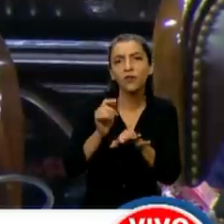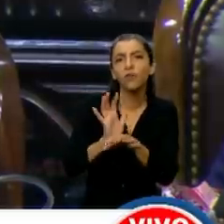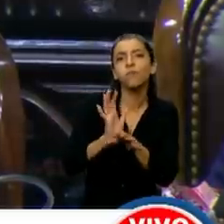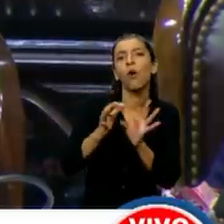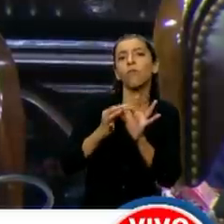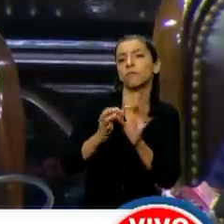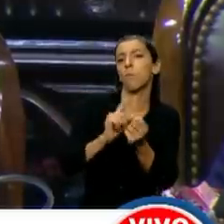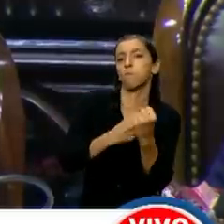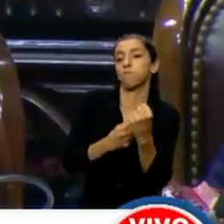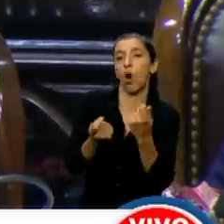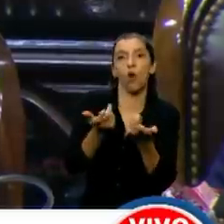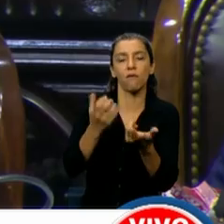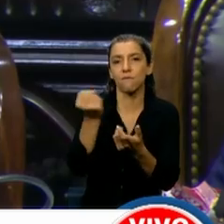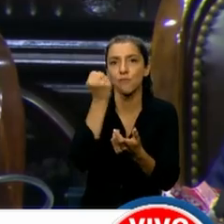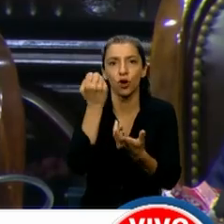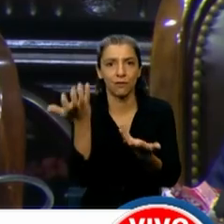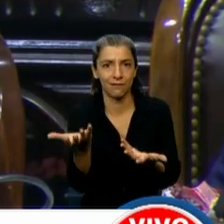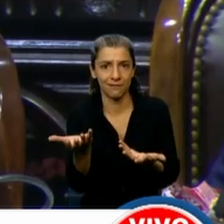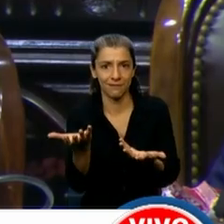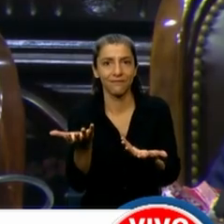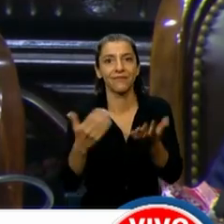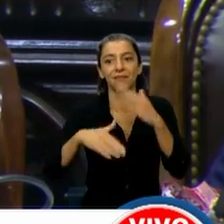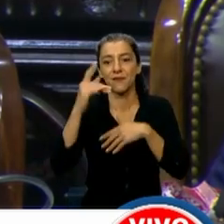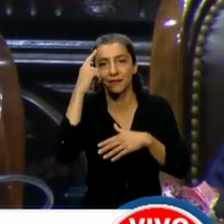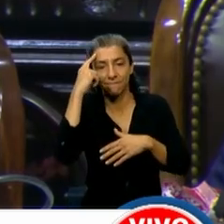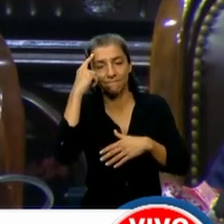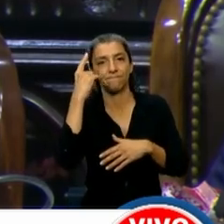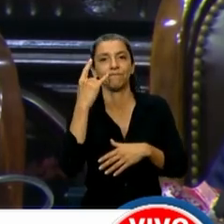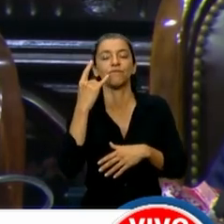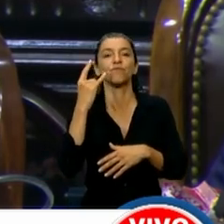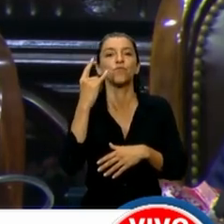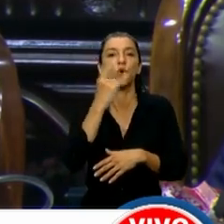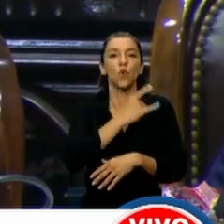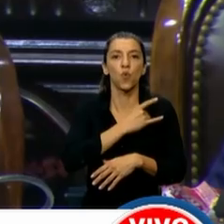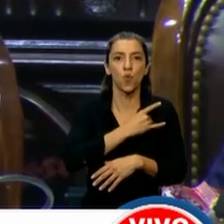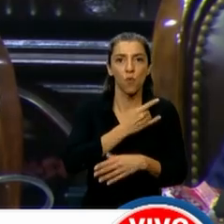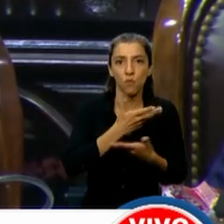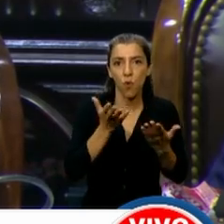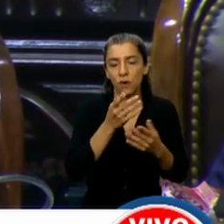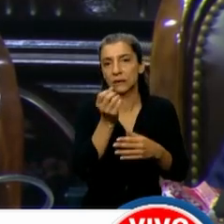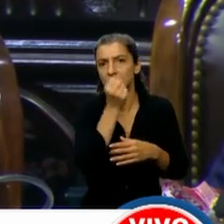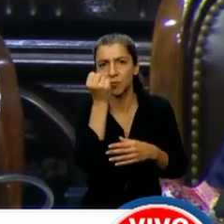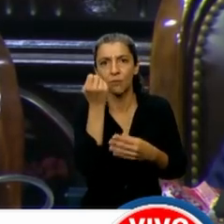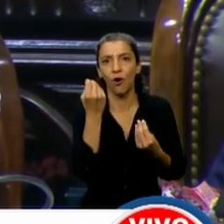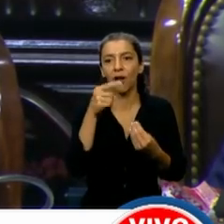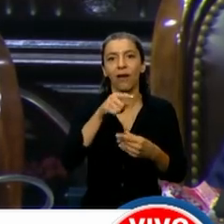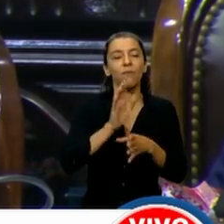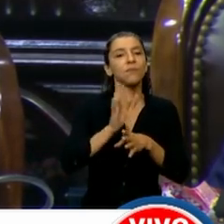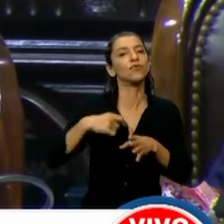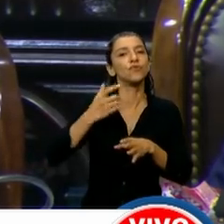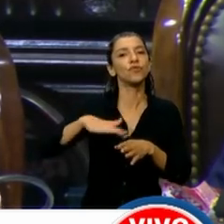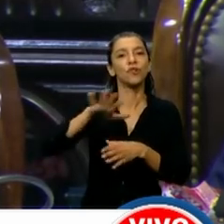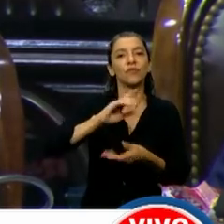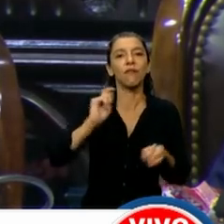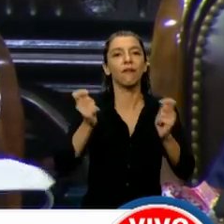la universidad pública en la transformación social es que vengo solicitando que se incluya